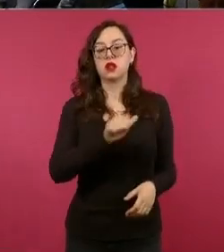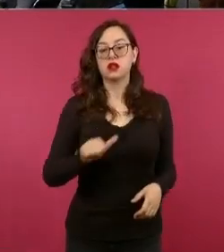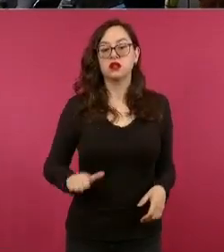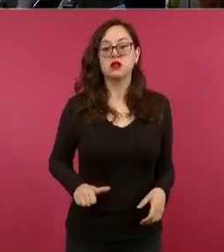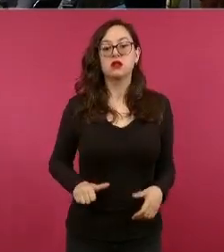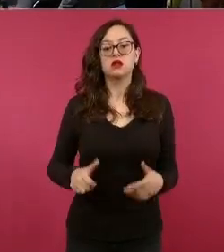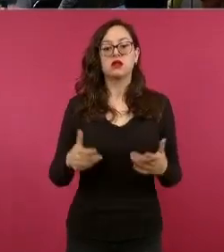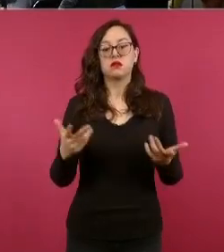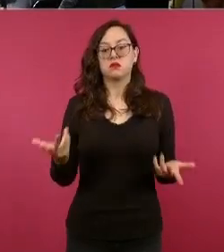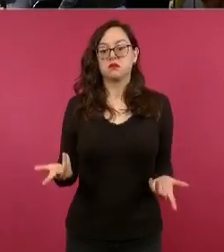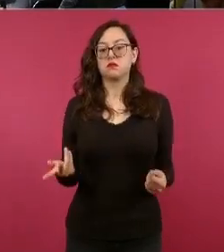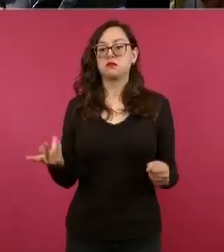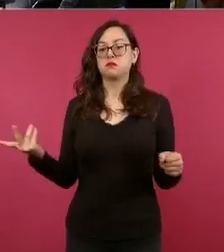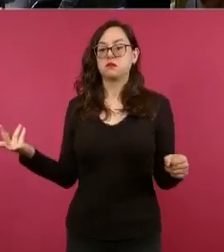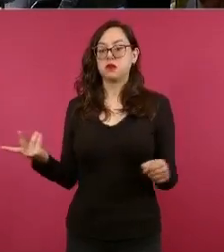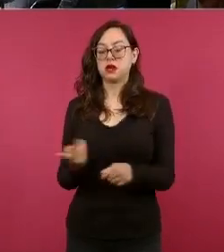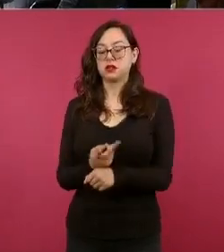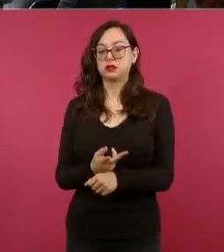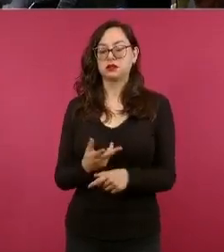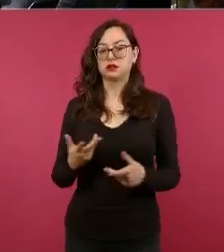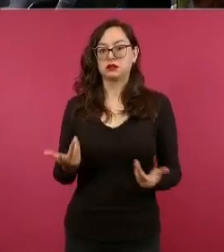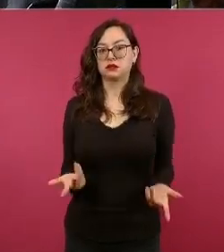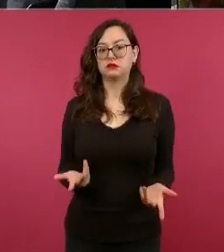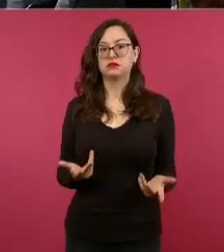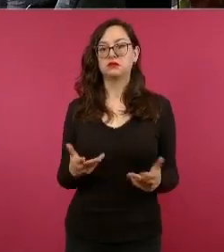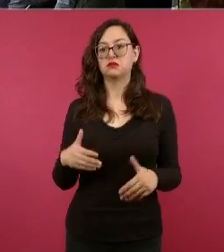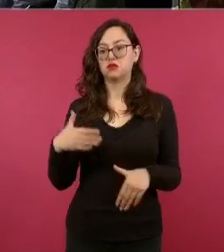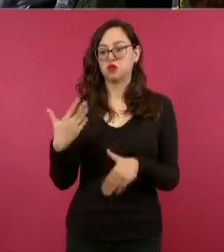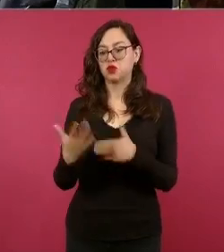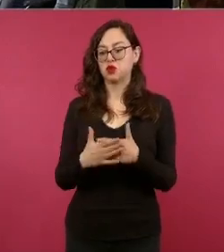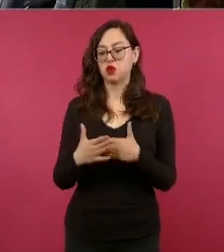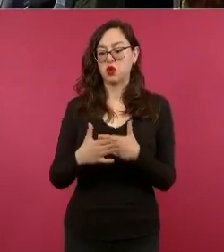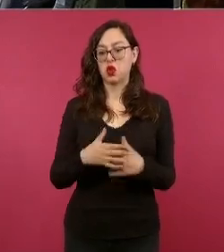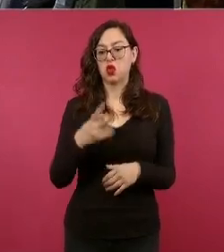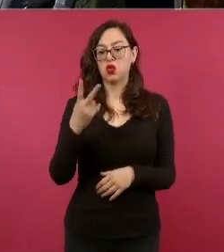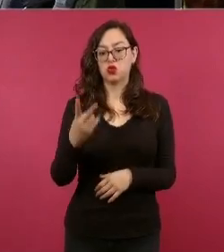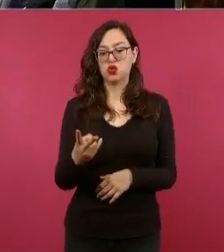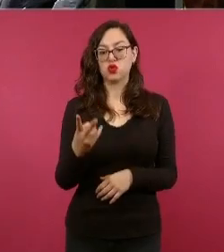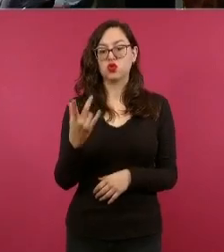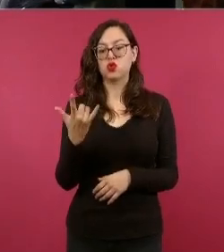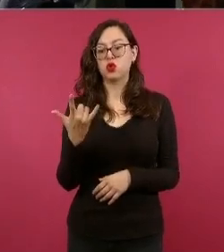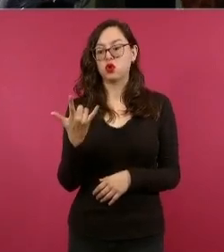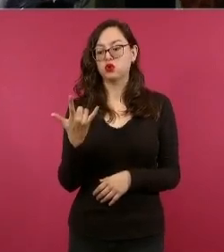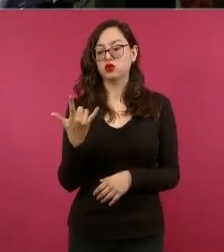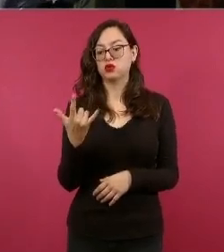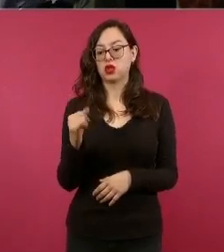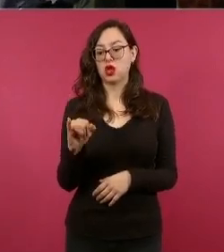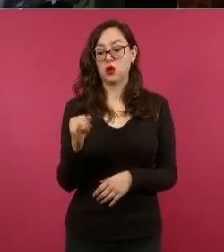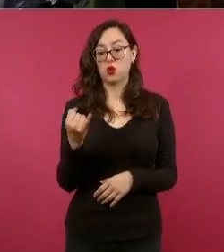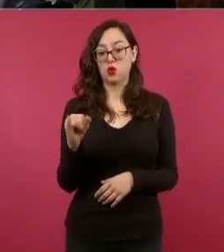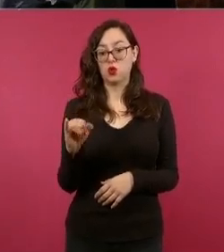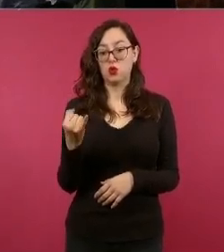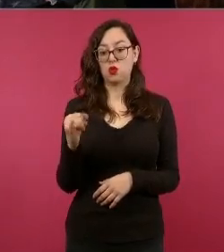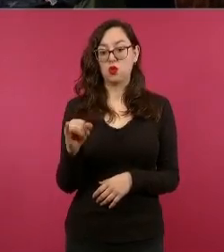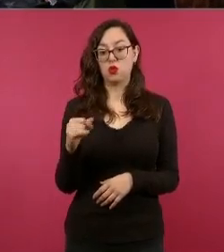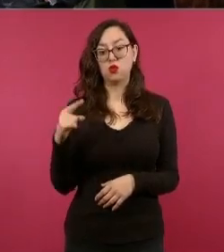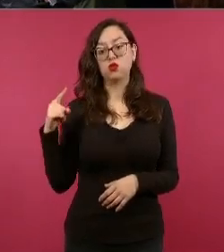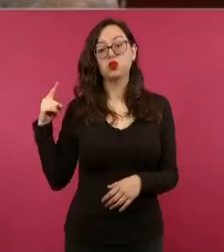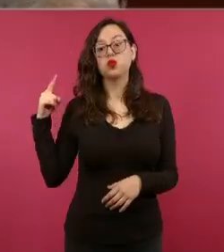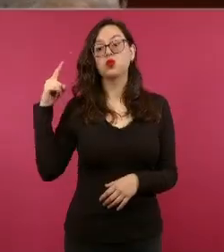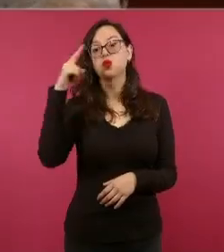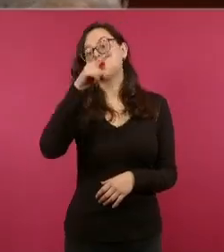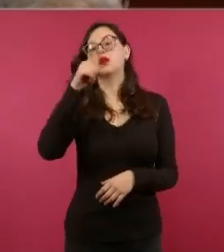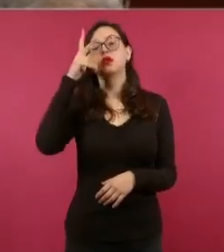este 2 de junio próximo, perderá aproximadamente el 84% de los municipios por la simple razón de